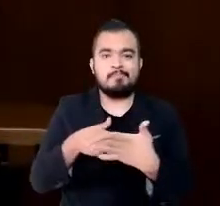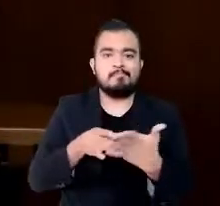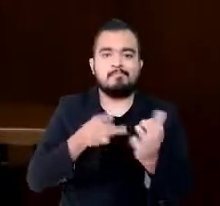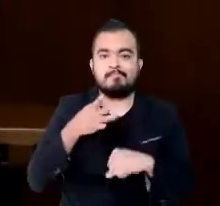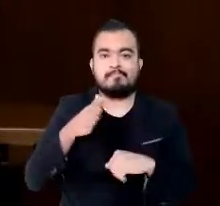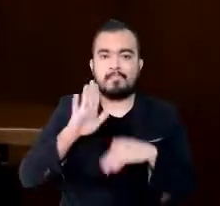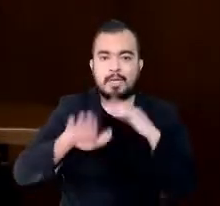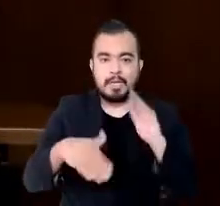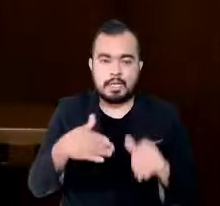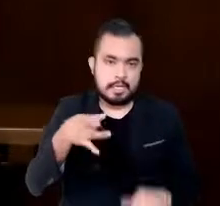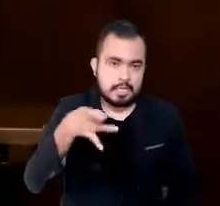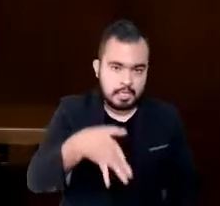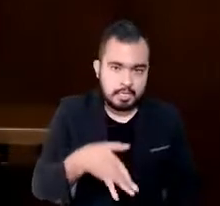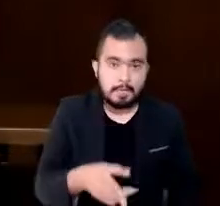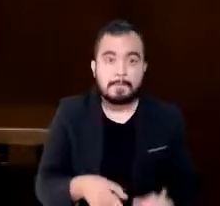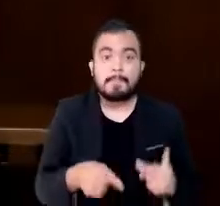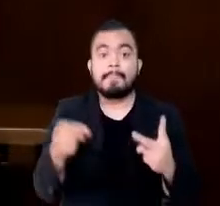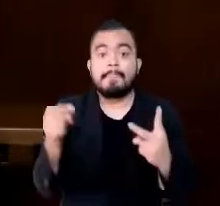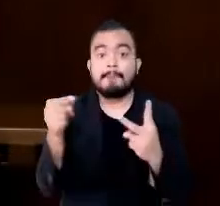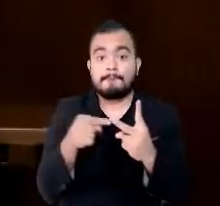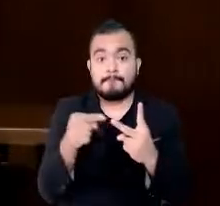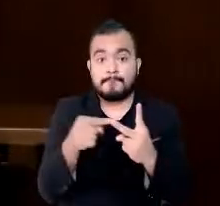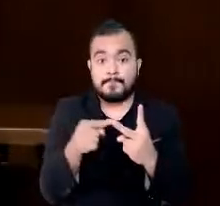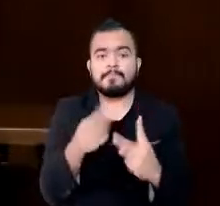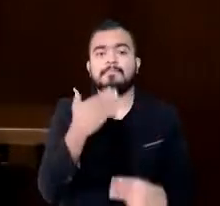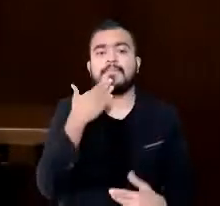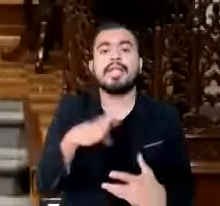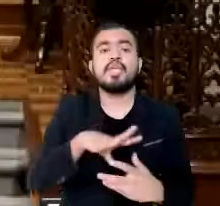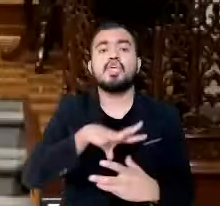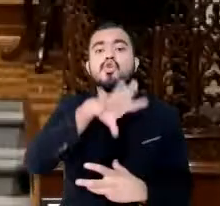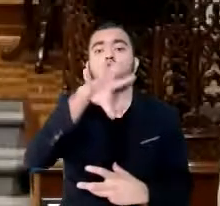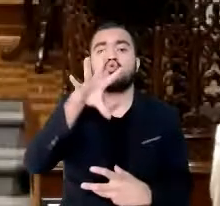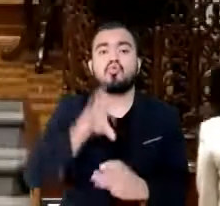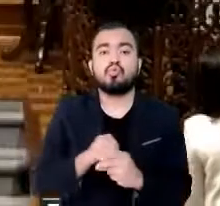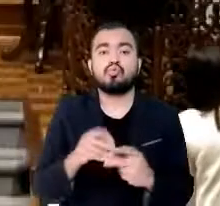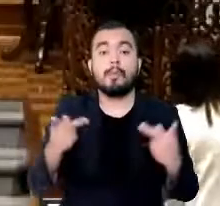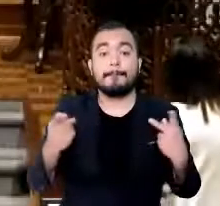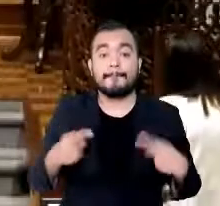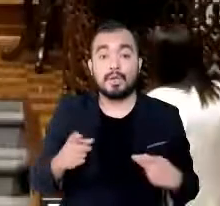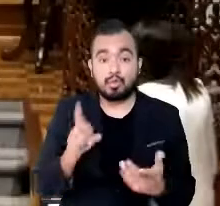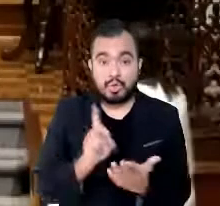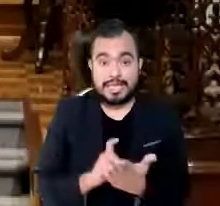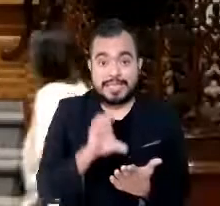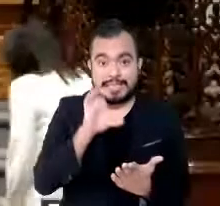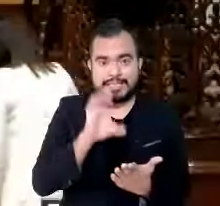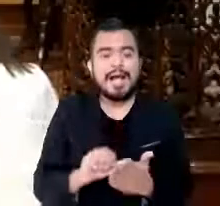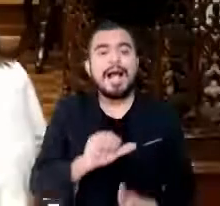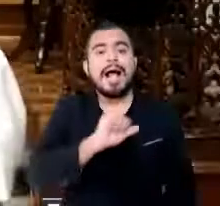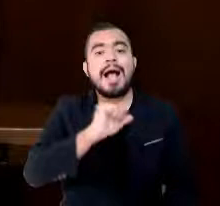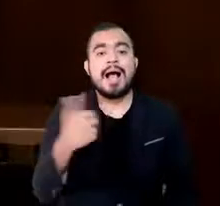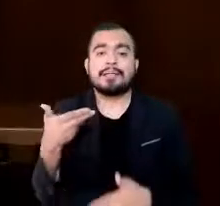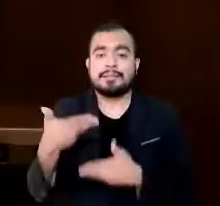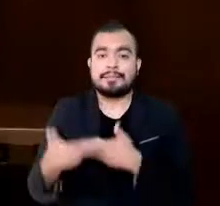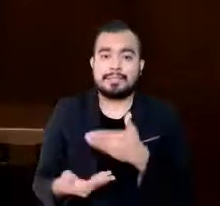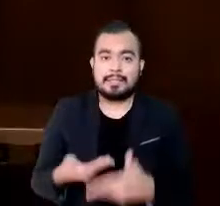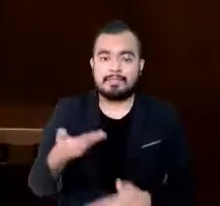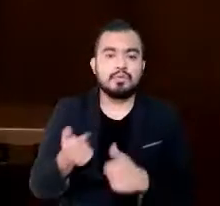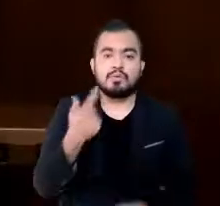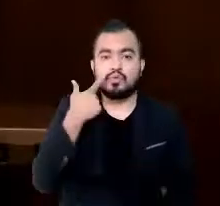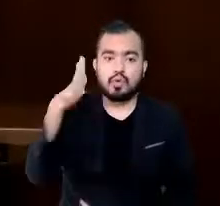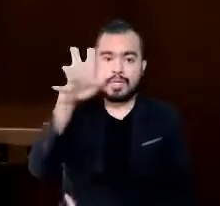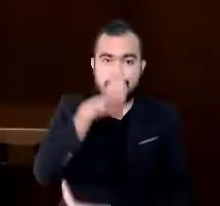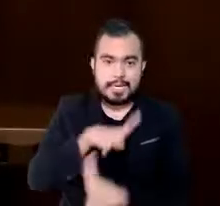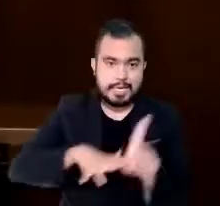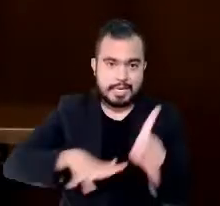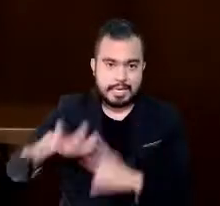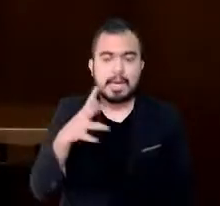El segundo busca garantizar la inclusión de las personas con discapacidad en los servicios y actividades de carácter general,